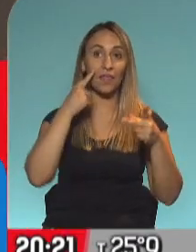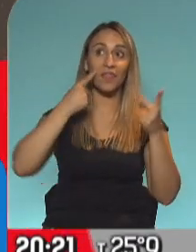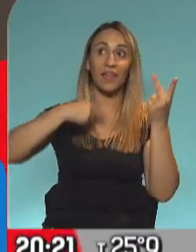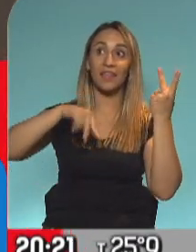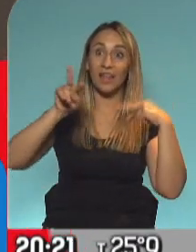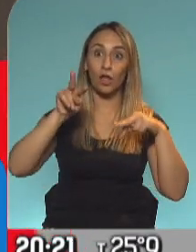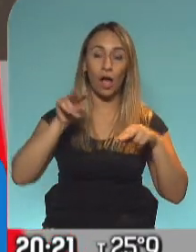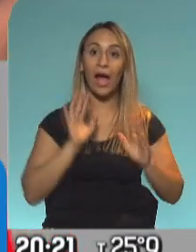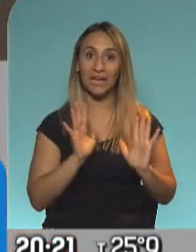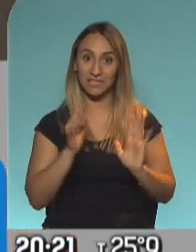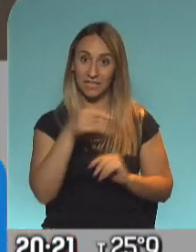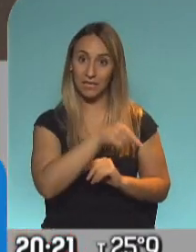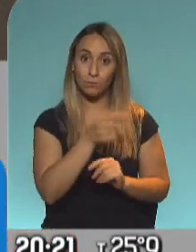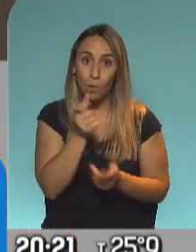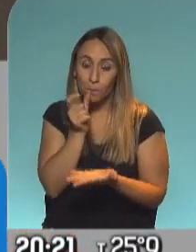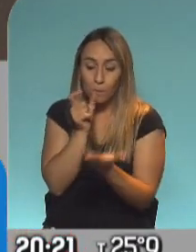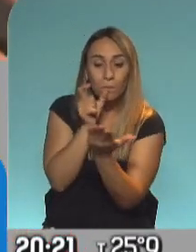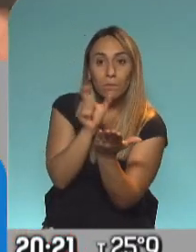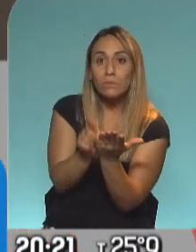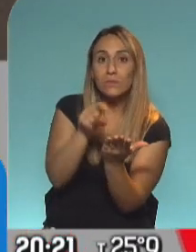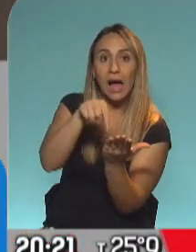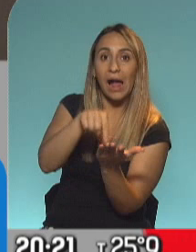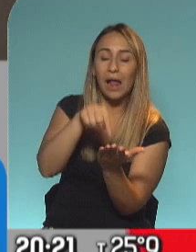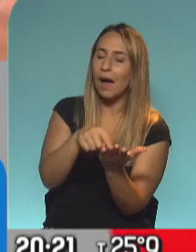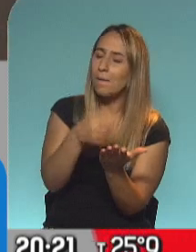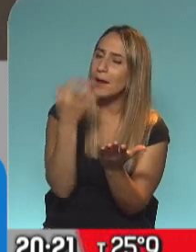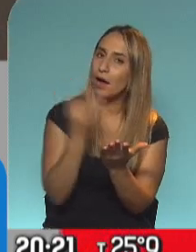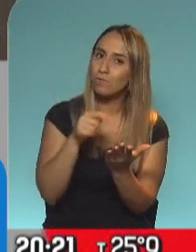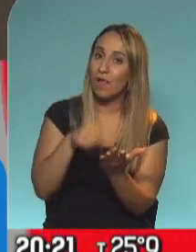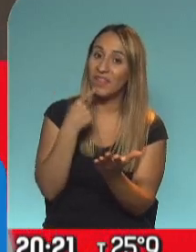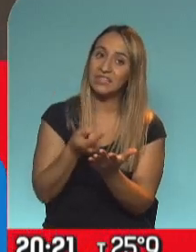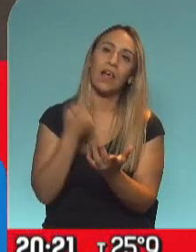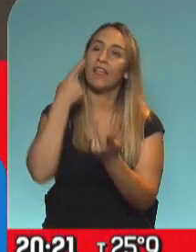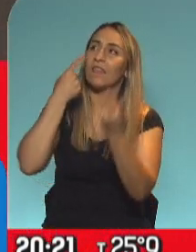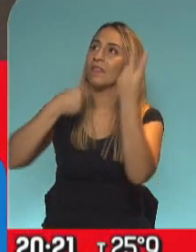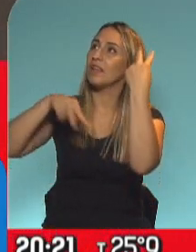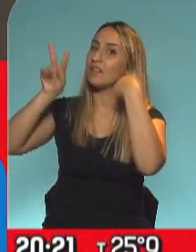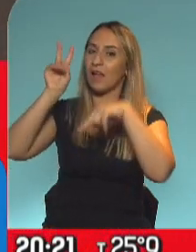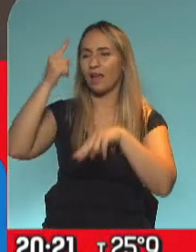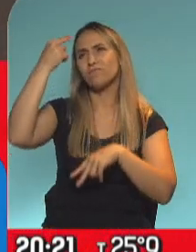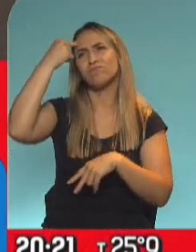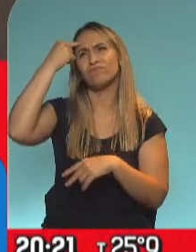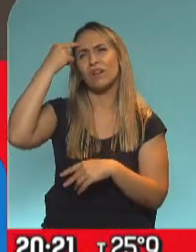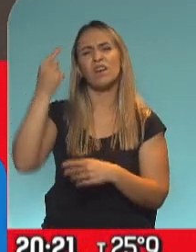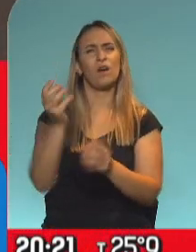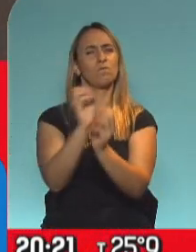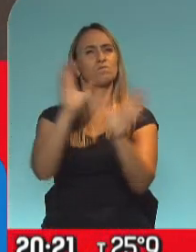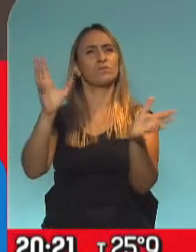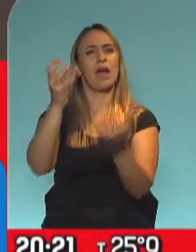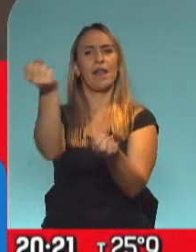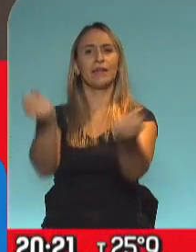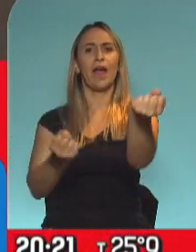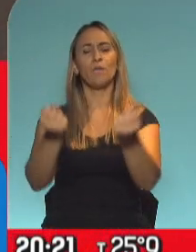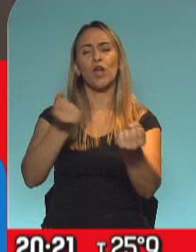tal las palabras explícitas vertidas en la indagatoria. Se distrae pensando qué mal que este camión pasó en